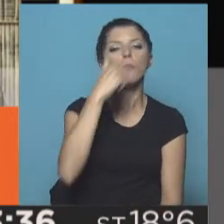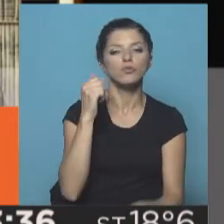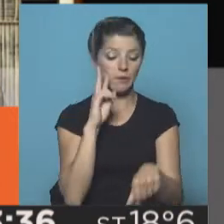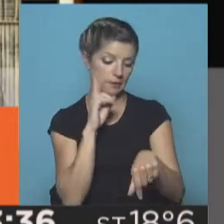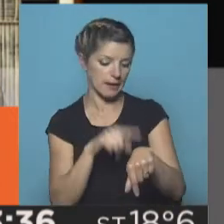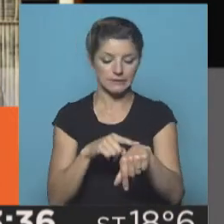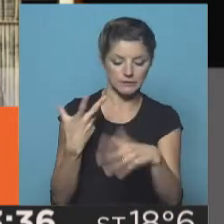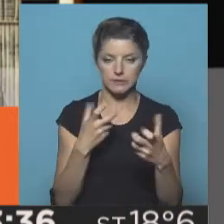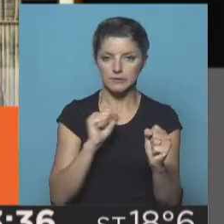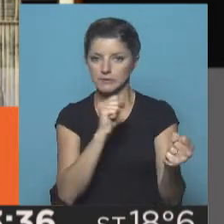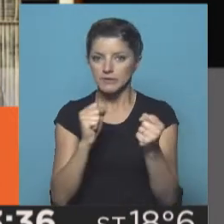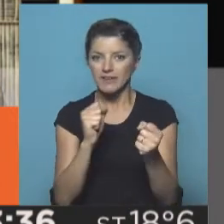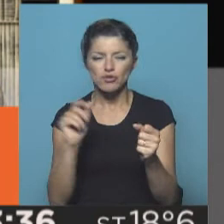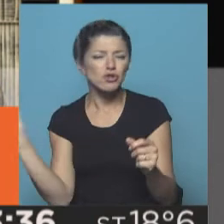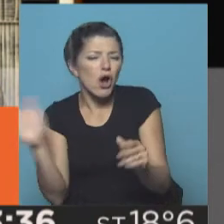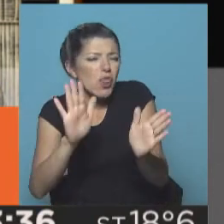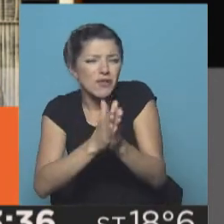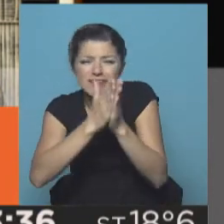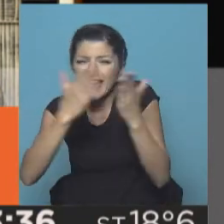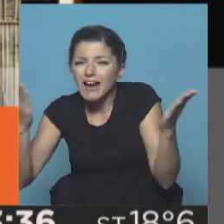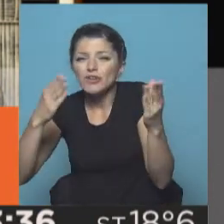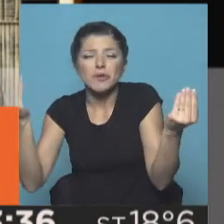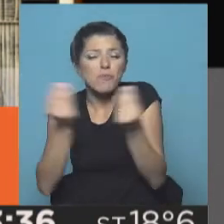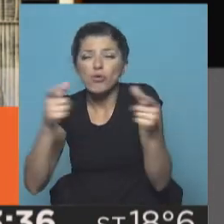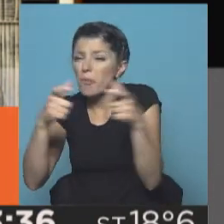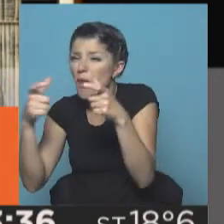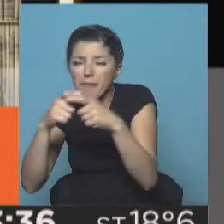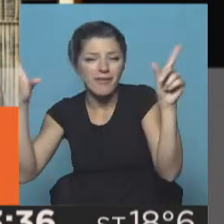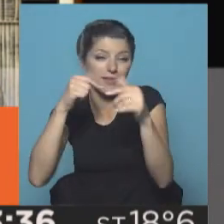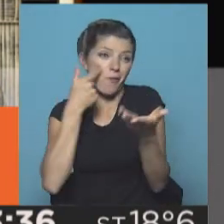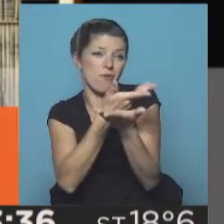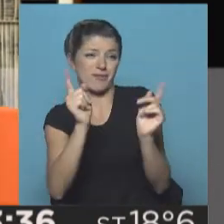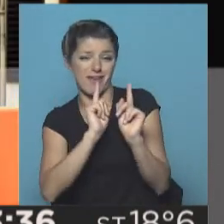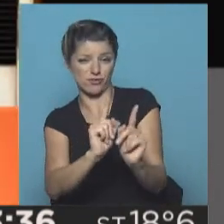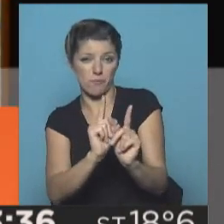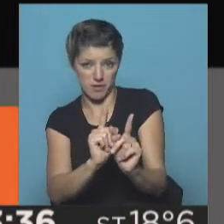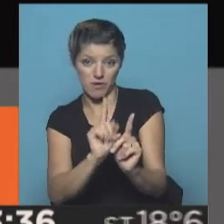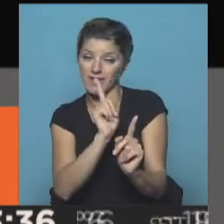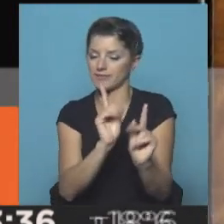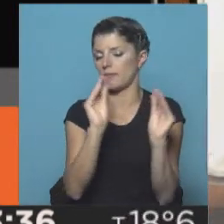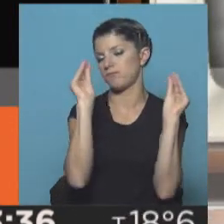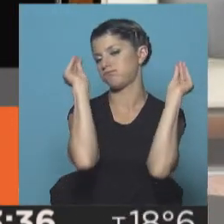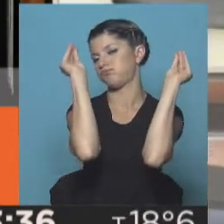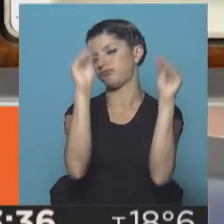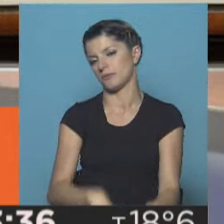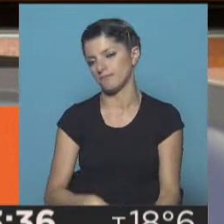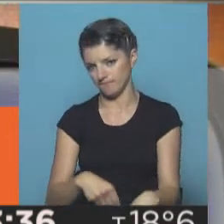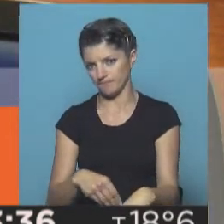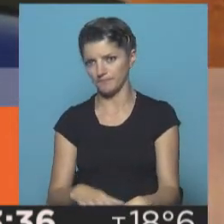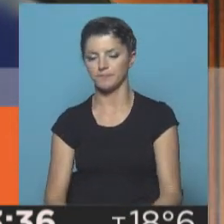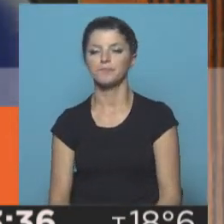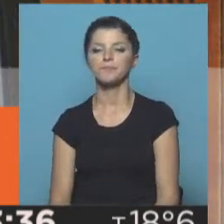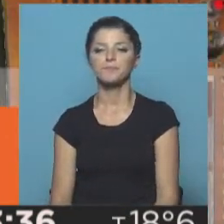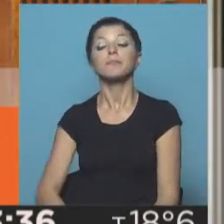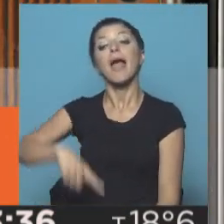fastidio pobló las tapas de los diarios y llenó horas de televisión. Fue el comienzo del fin para el veterano político. El